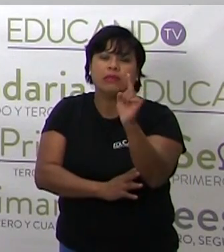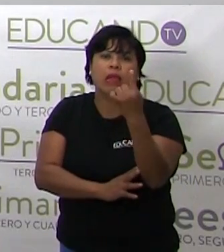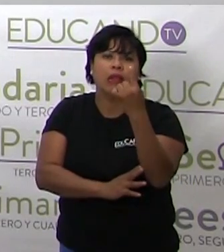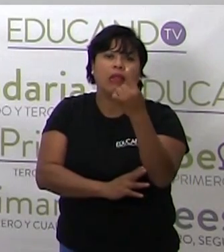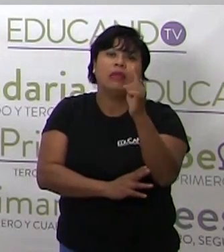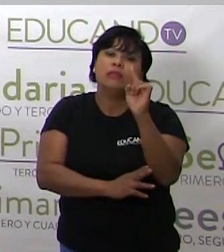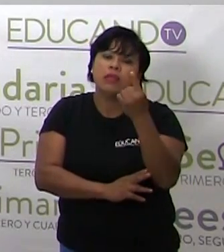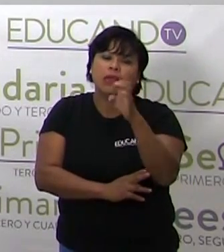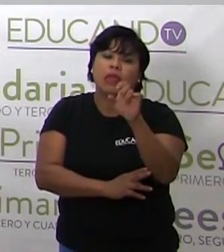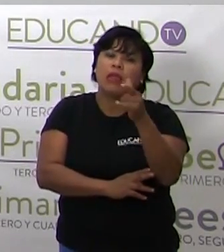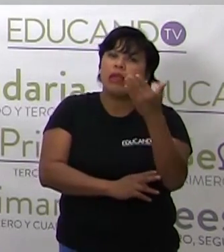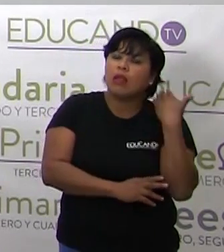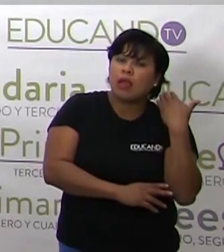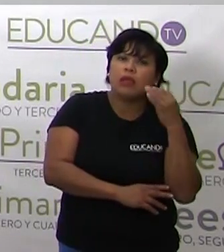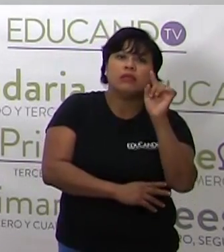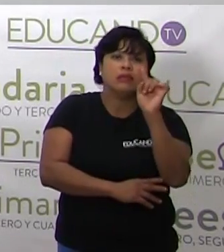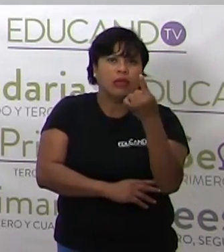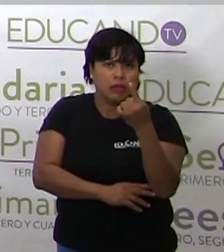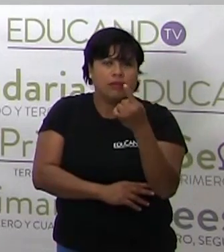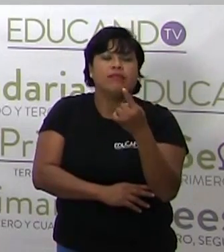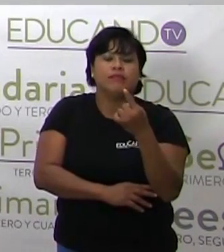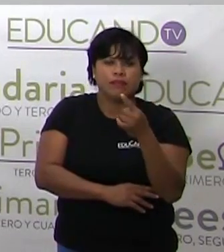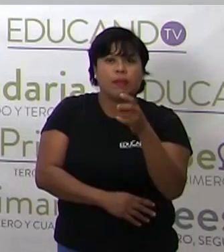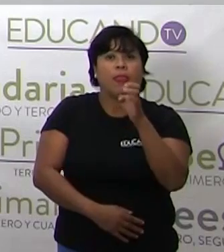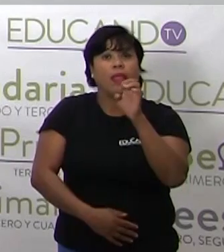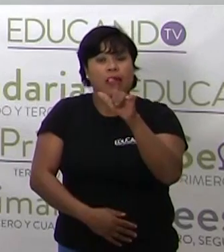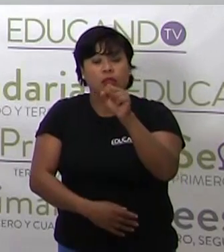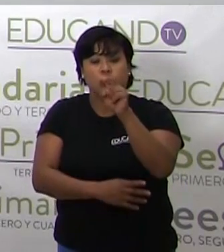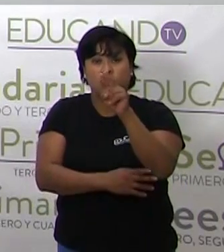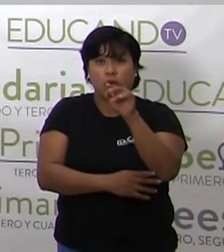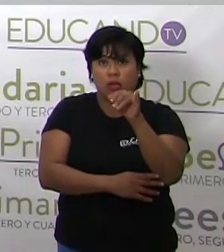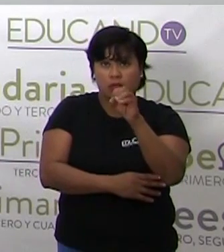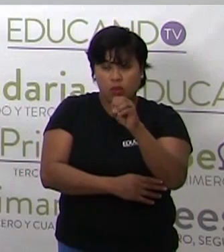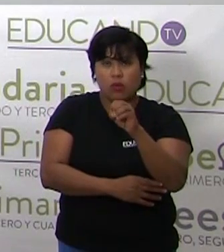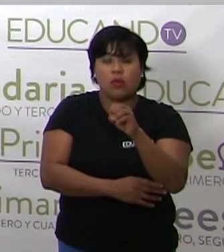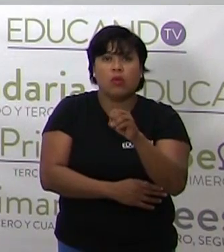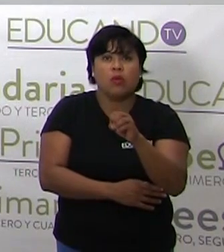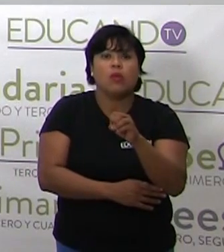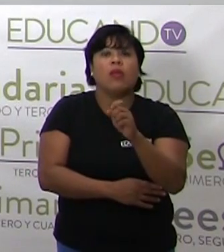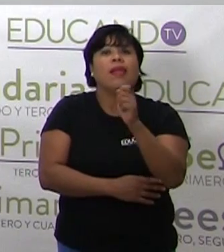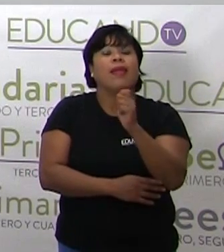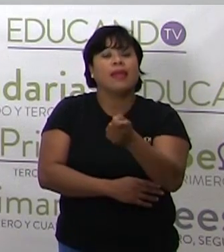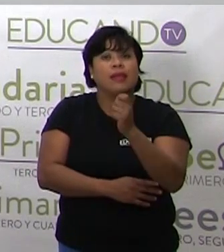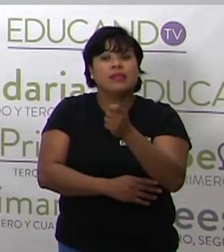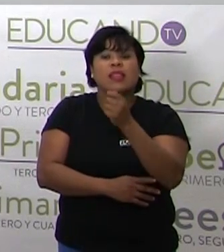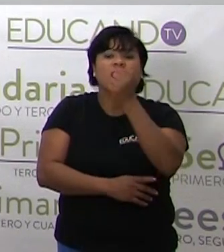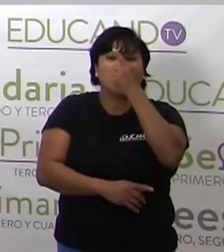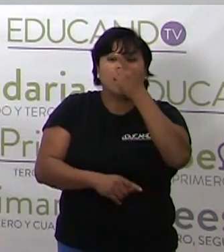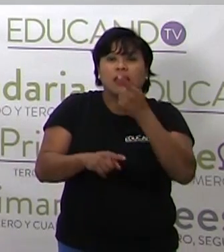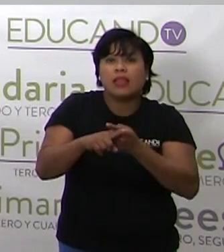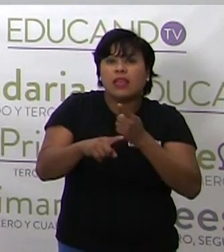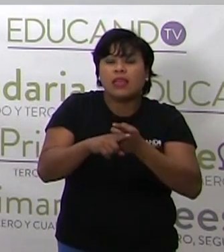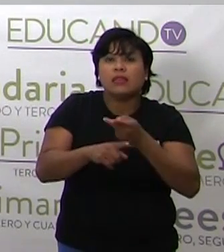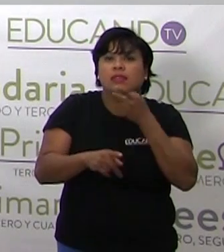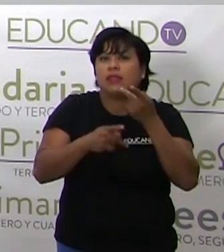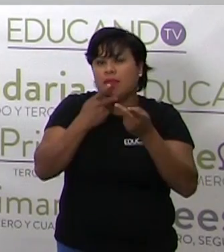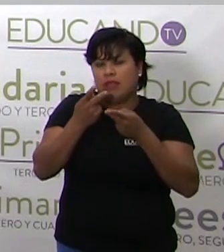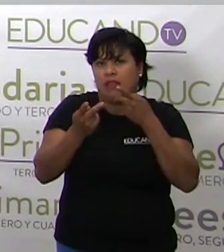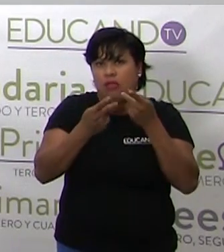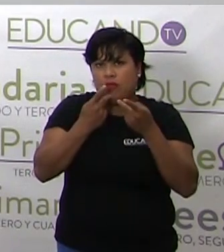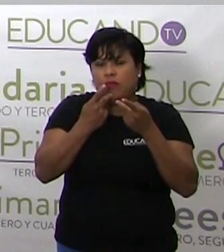Era se deriva del verbo ser. El sujeto, vuelvo a repetir, es de quien se está